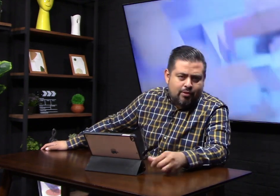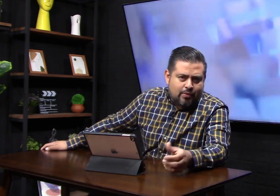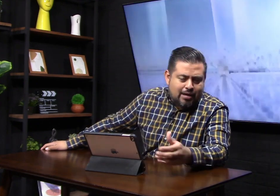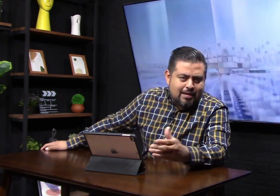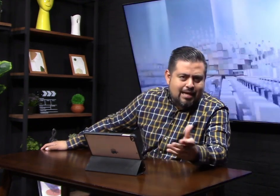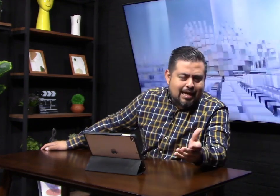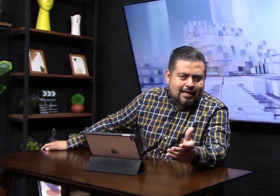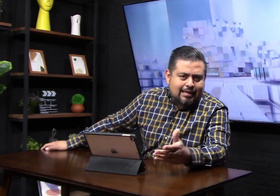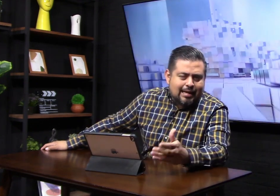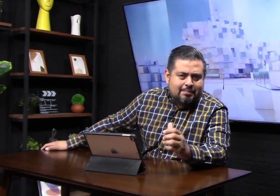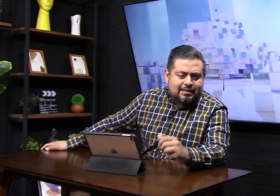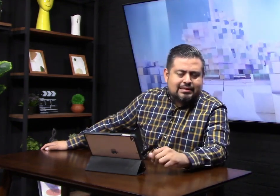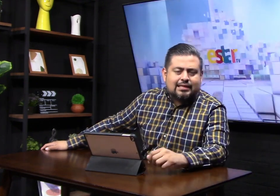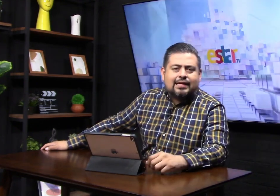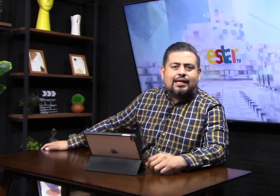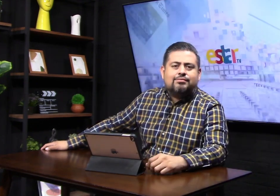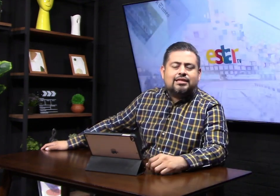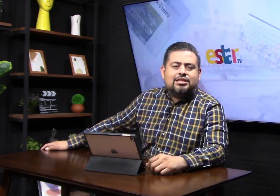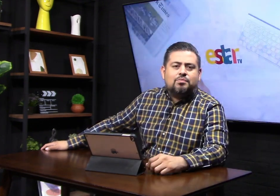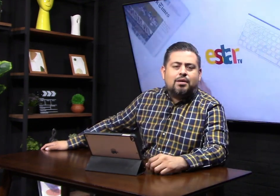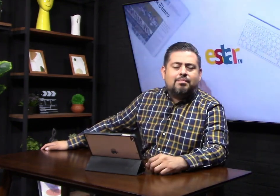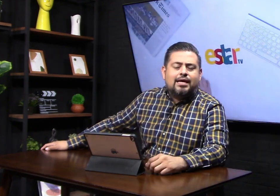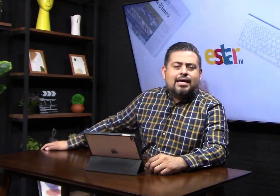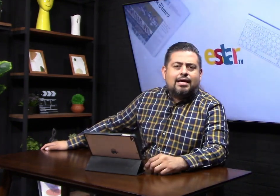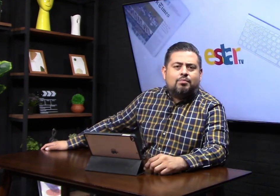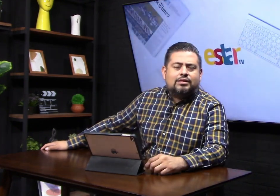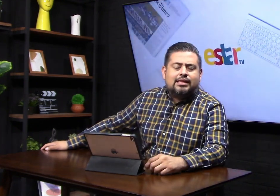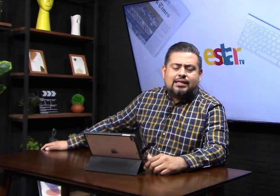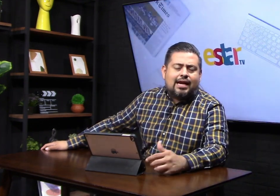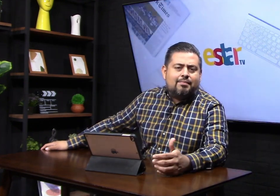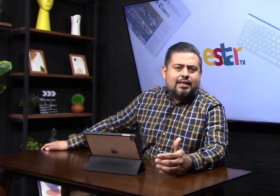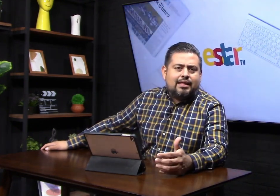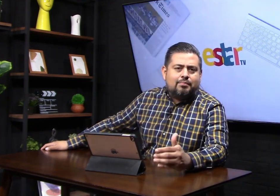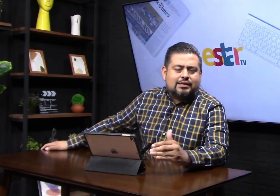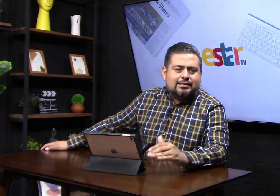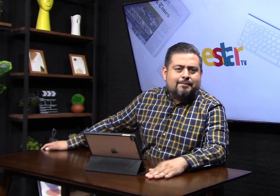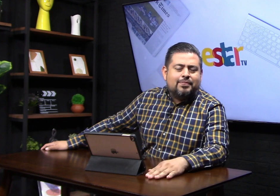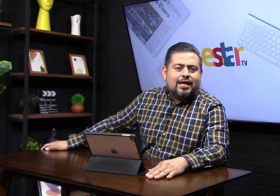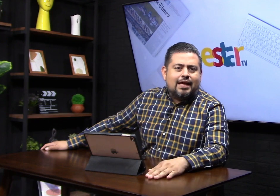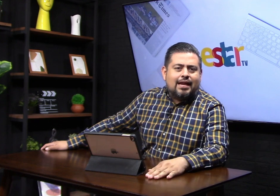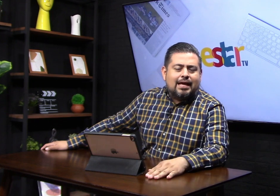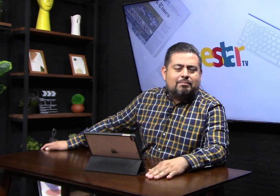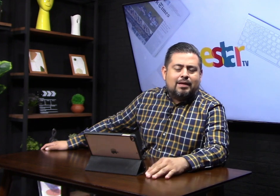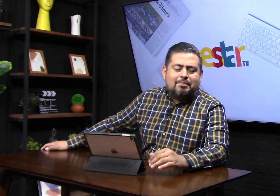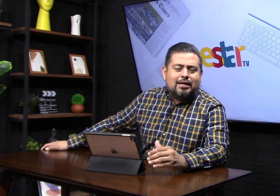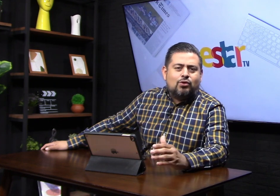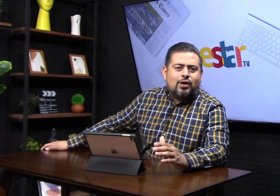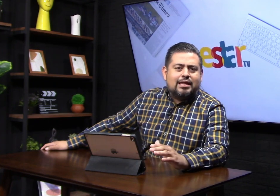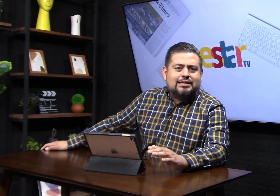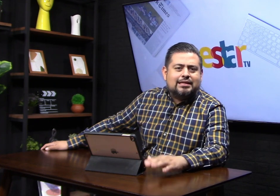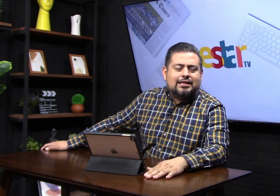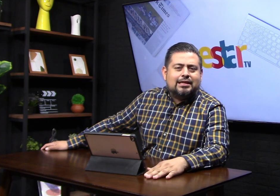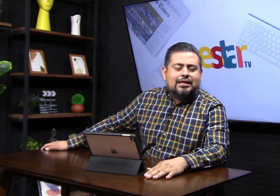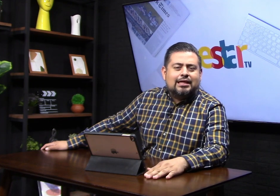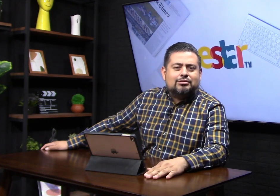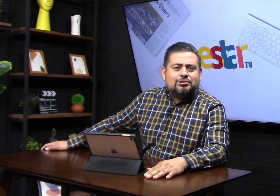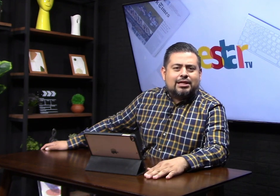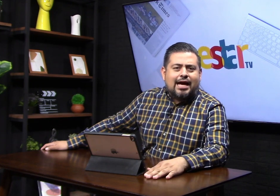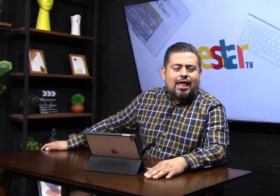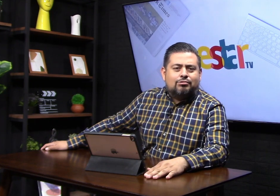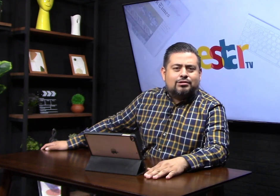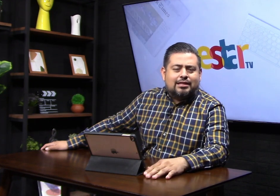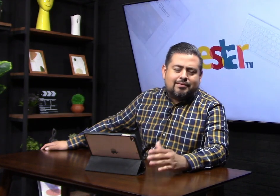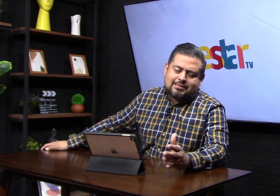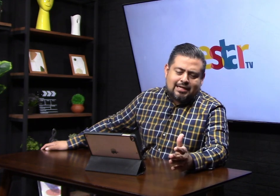del pueblo. Bueno, ahí la presidenta Claudia Sheinbaum, pues literalmente, pues le mandó a decir